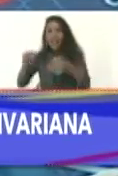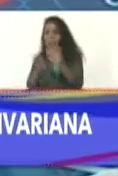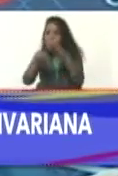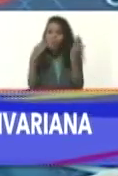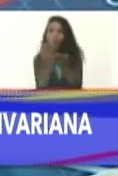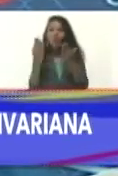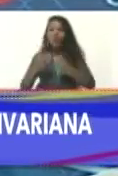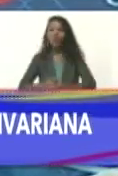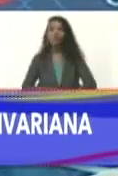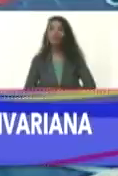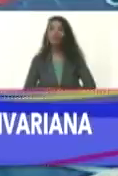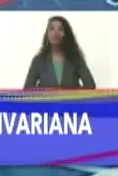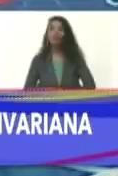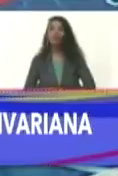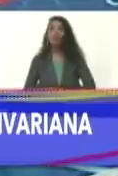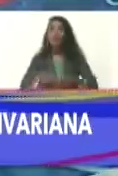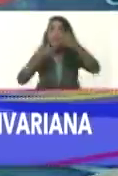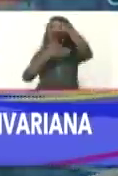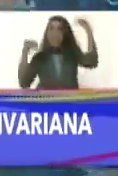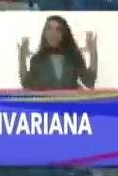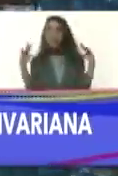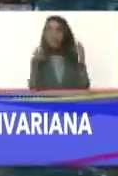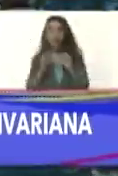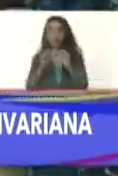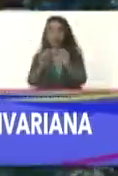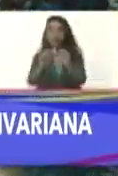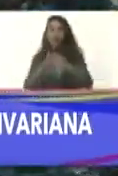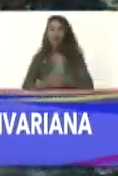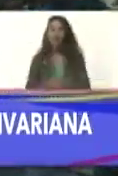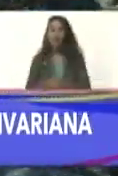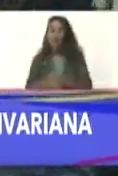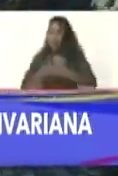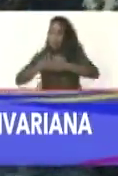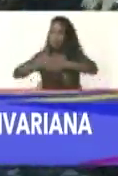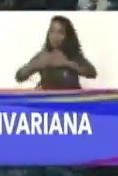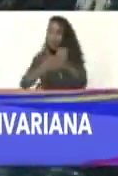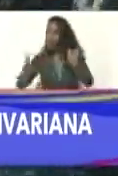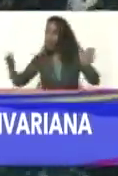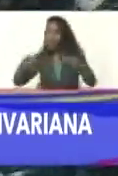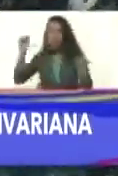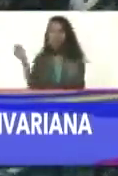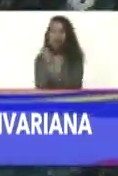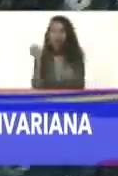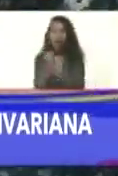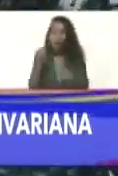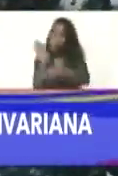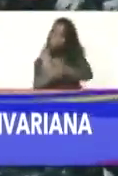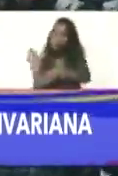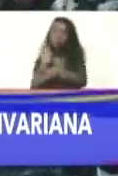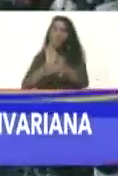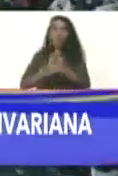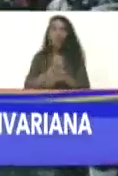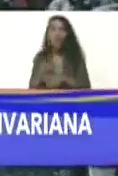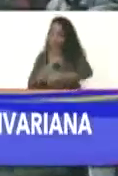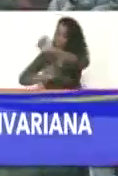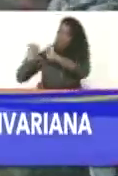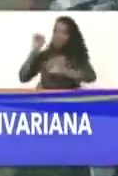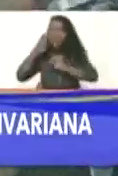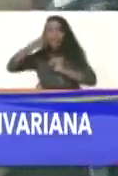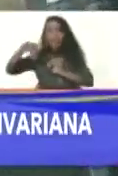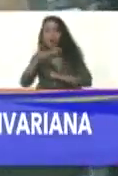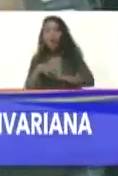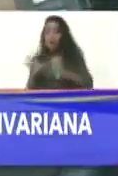mundo. Y el FAE debe continuar expandiendo su trabajo de protección y defensa del